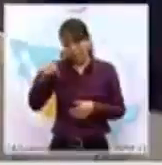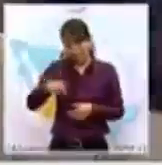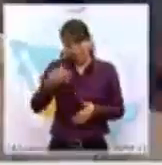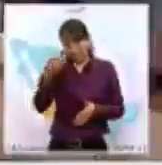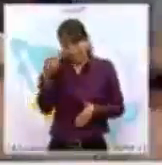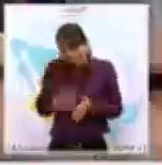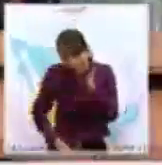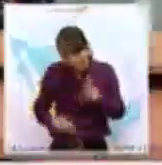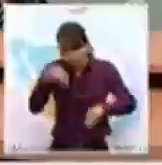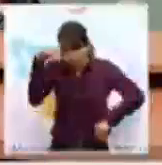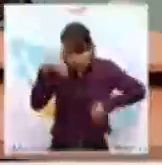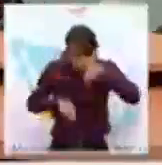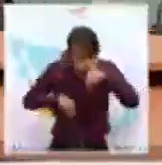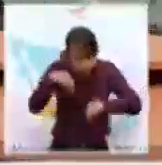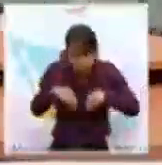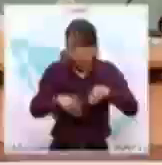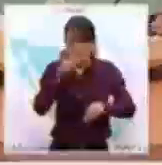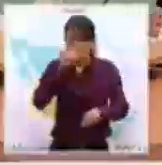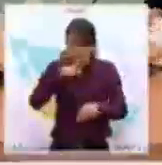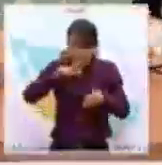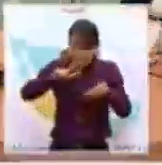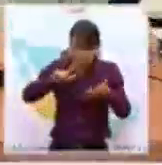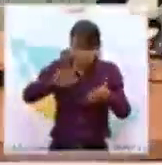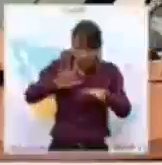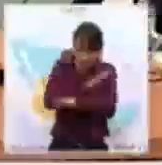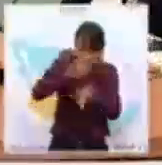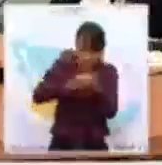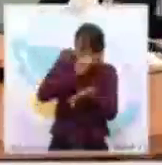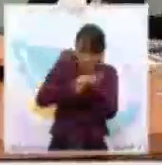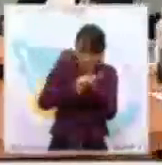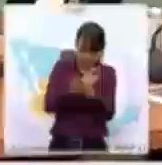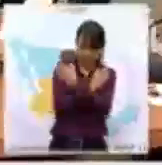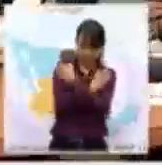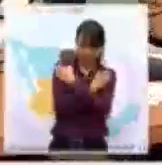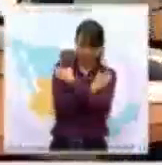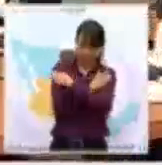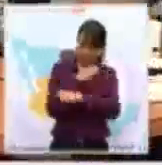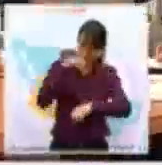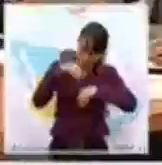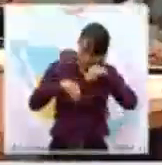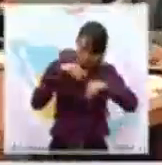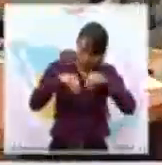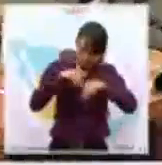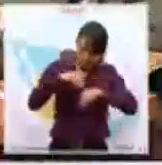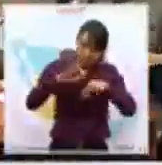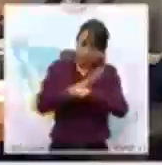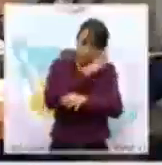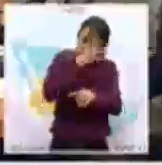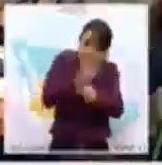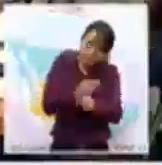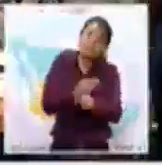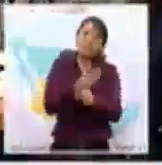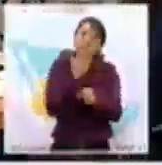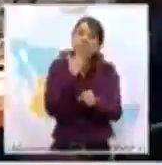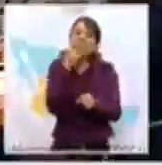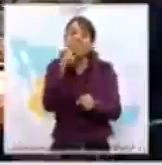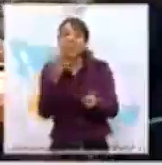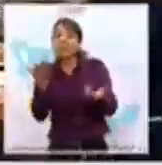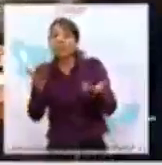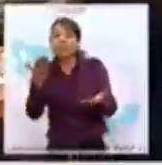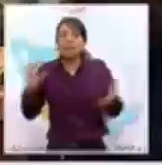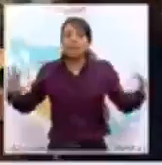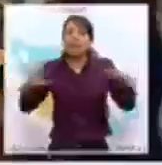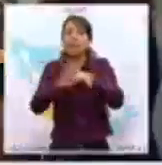la reforma educativa, abrevar de esta reforma educativa en lo que tiene que ver con las escuelas de calidad, ¿no? Es decir, sí había cobertura